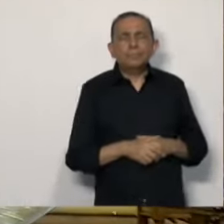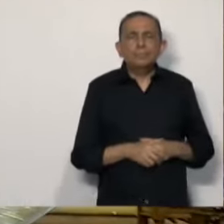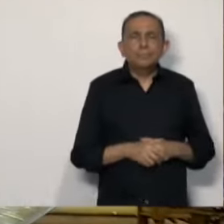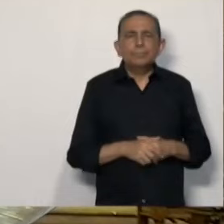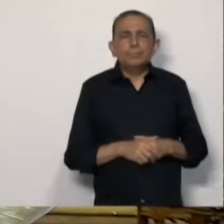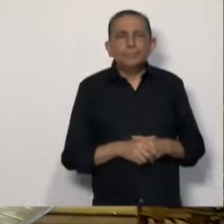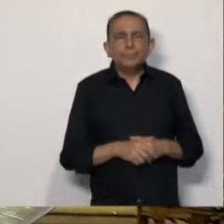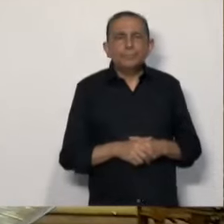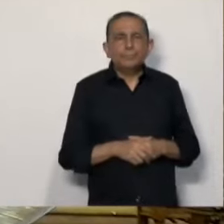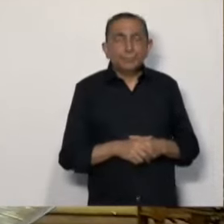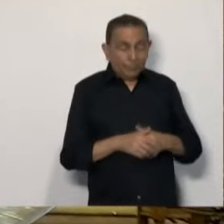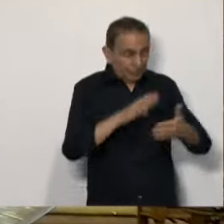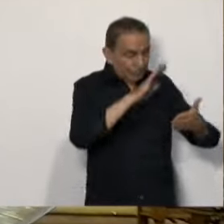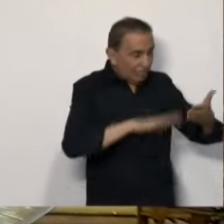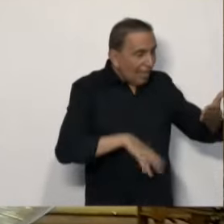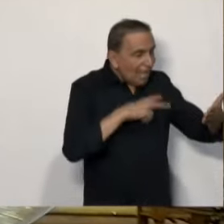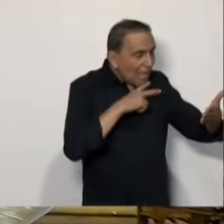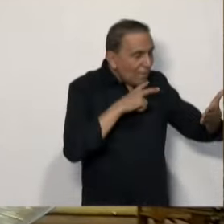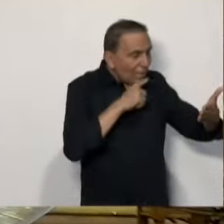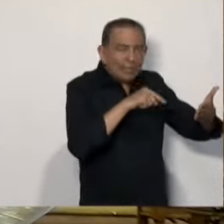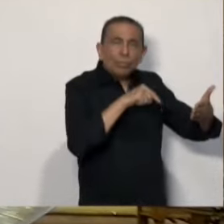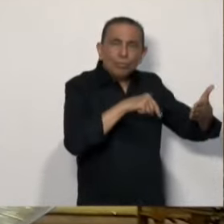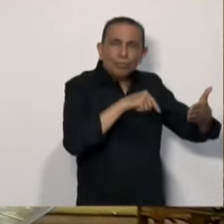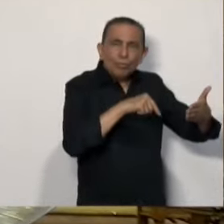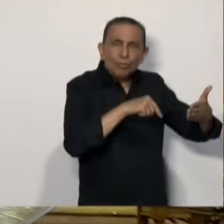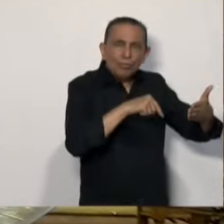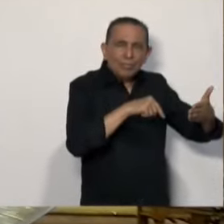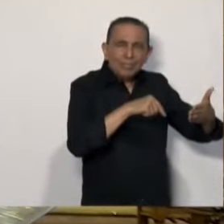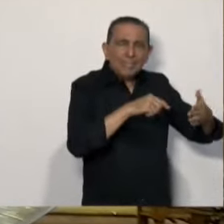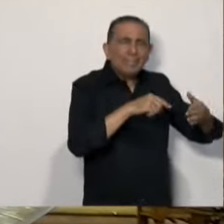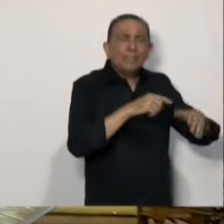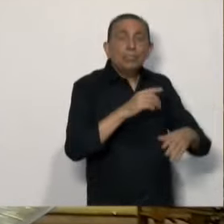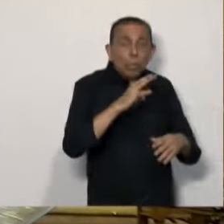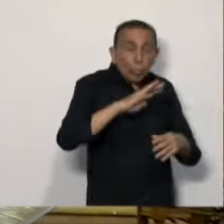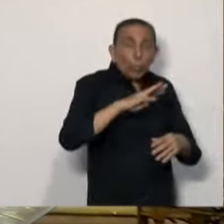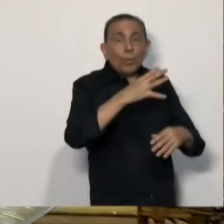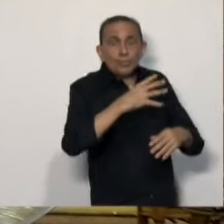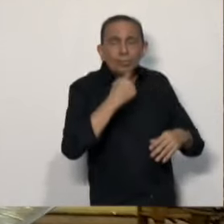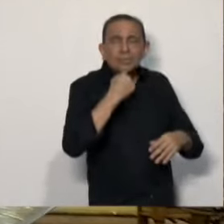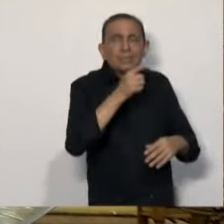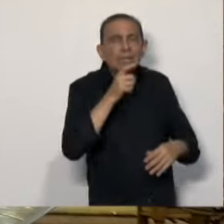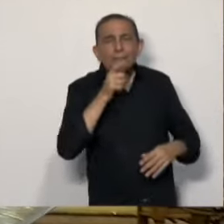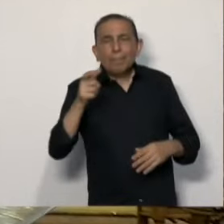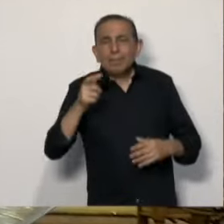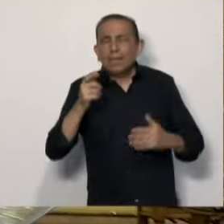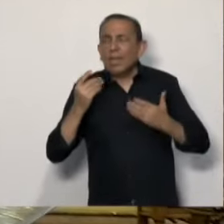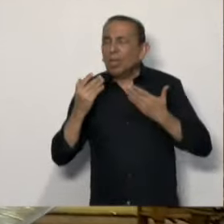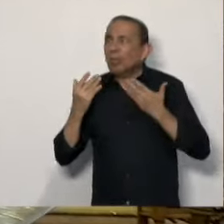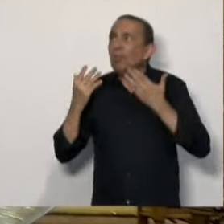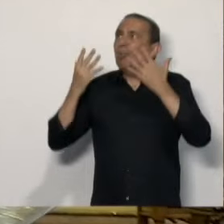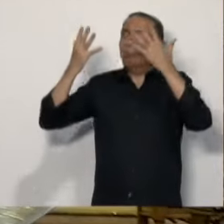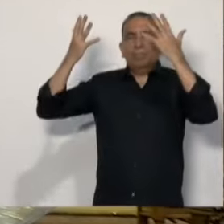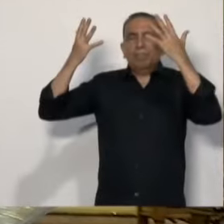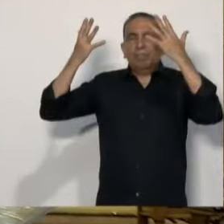el Evangelio de hoy, en cuatro ocasiones, dice la palabra glorificar. Y